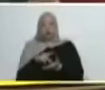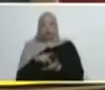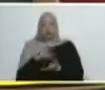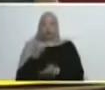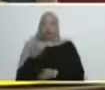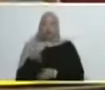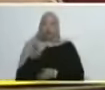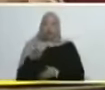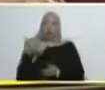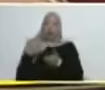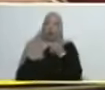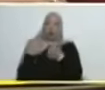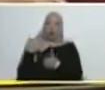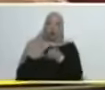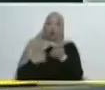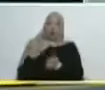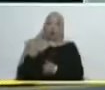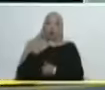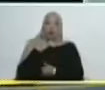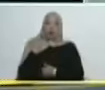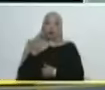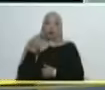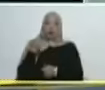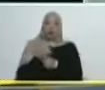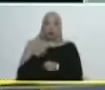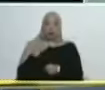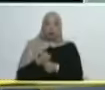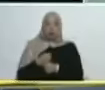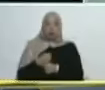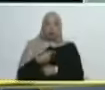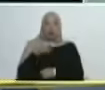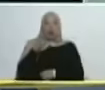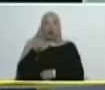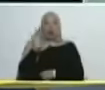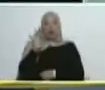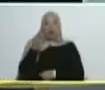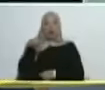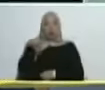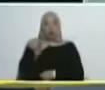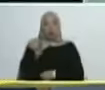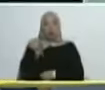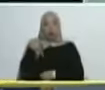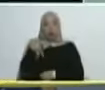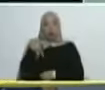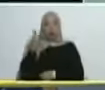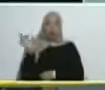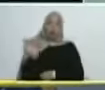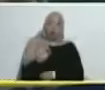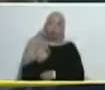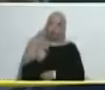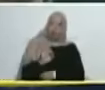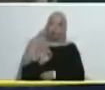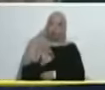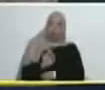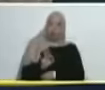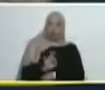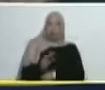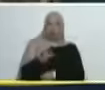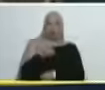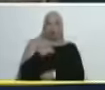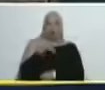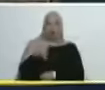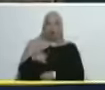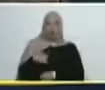ningún candidato. La agencia AP, la agencia FP, no deberían ni nombrarlo porque ustedes no existen para